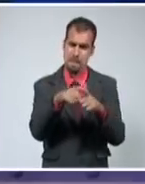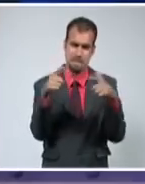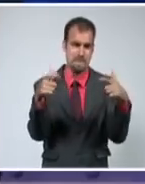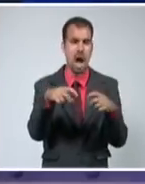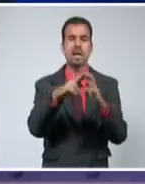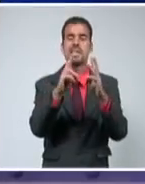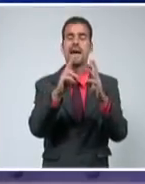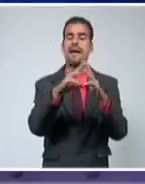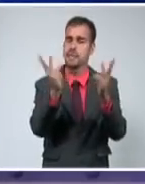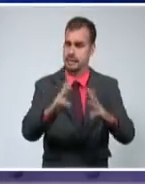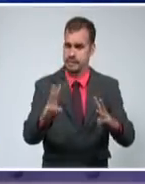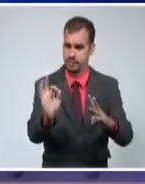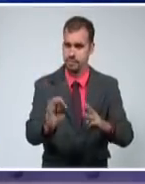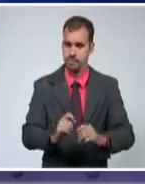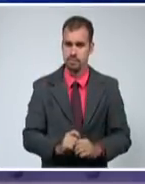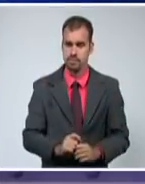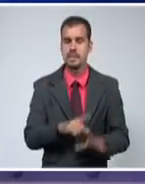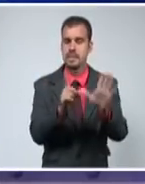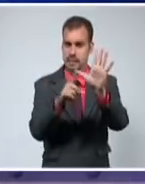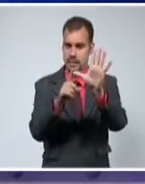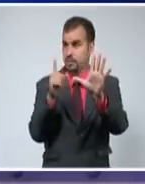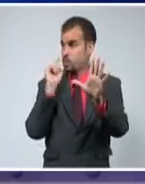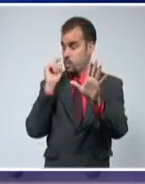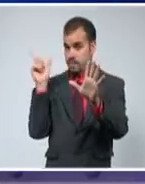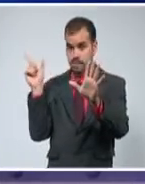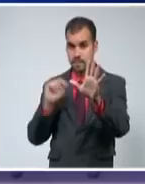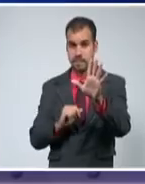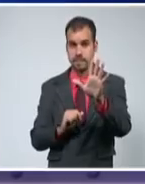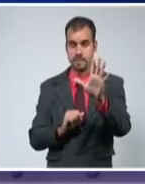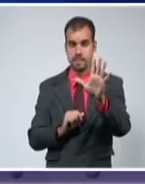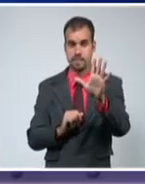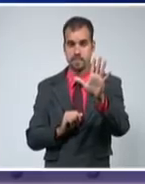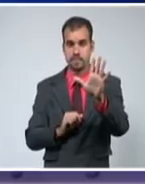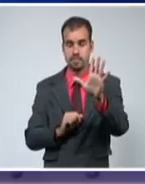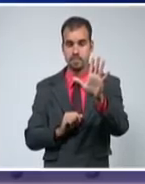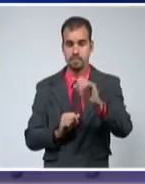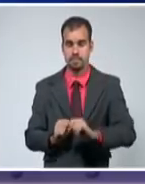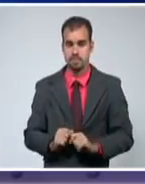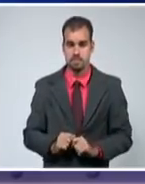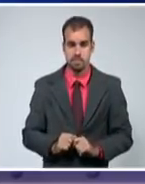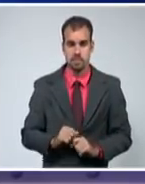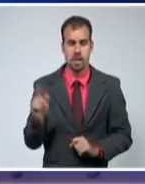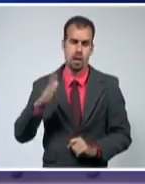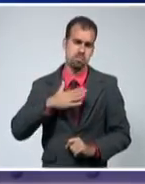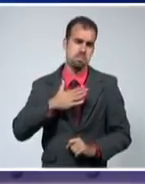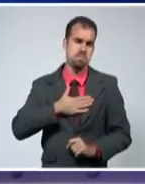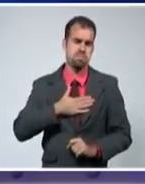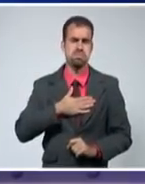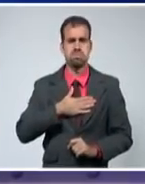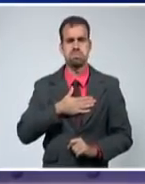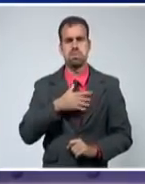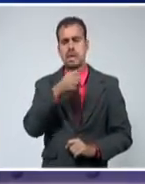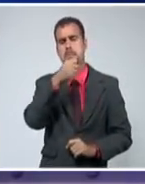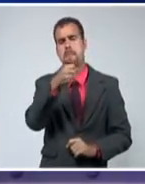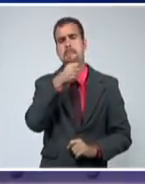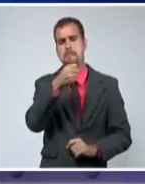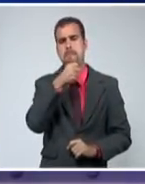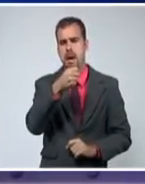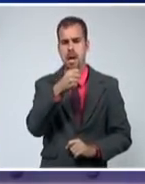esteban rodríguez lópez aquí lo vemos representante también de un medio dependiente adn cuba asociado a sanz